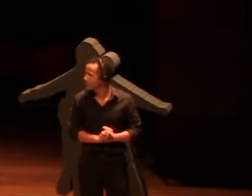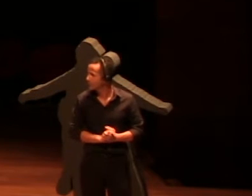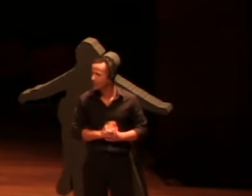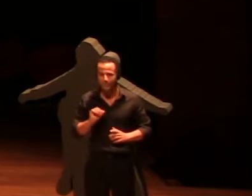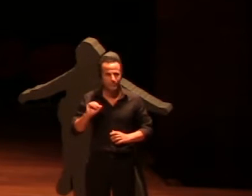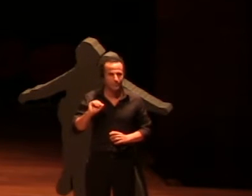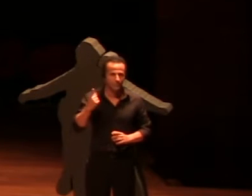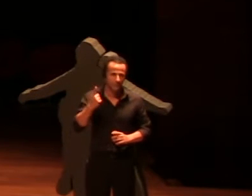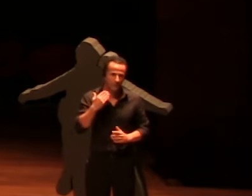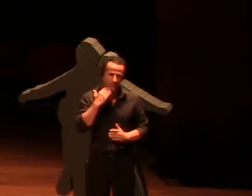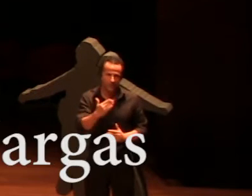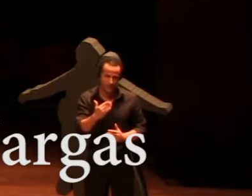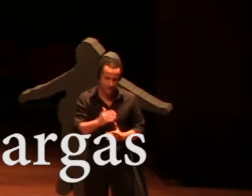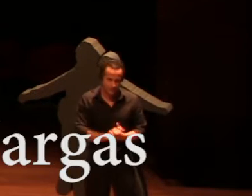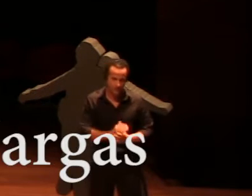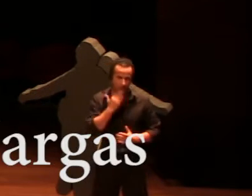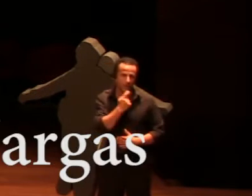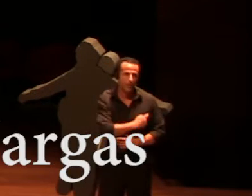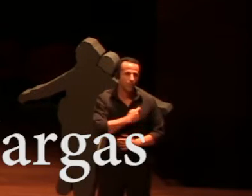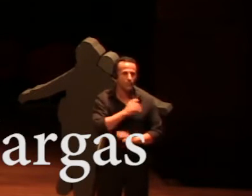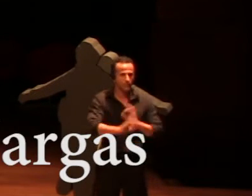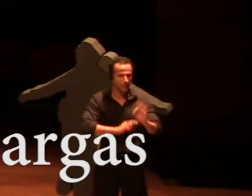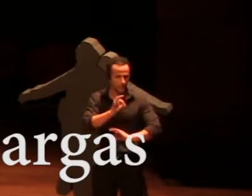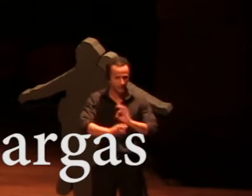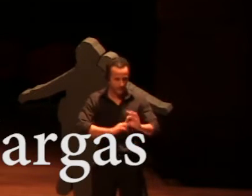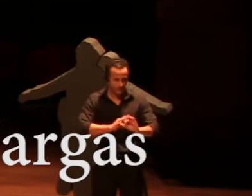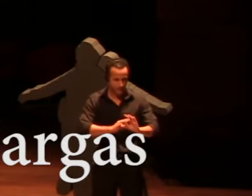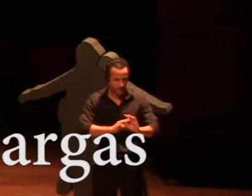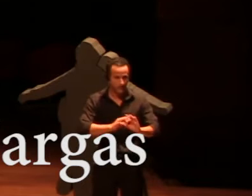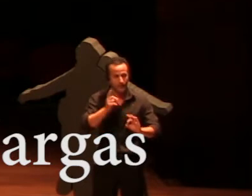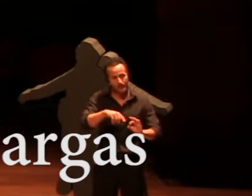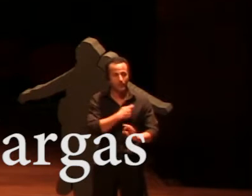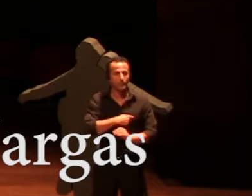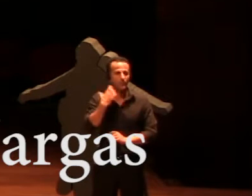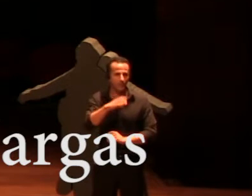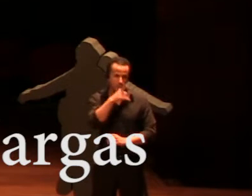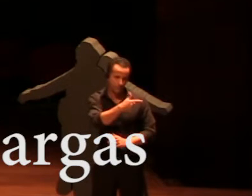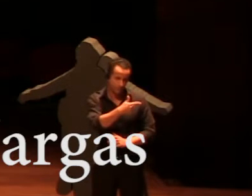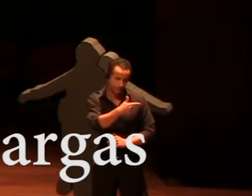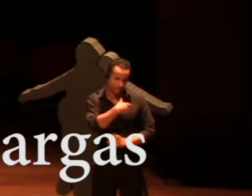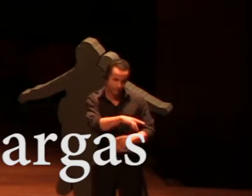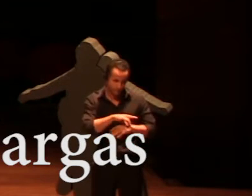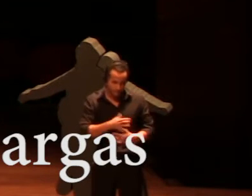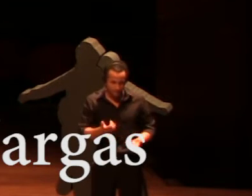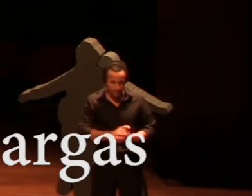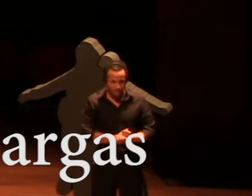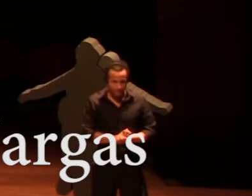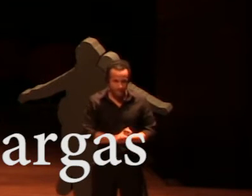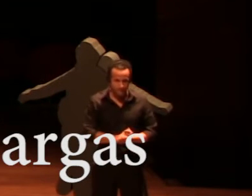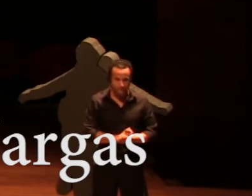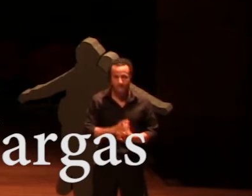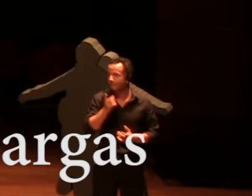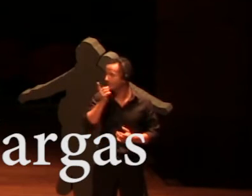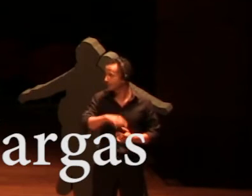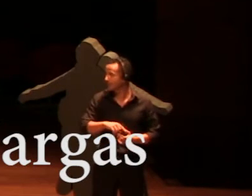Bueno, en primer lugar quería agradecer al comité organizador y al comité científico la invitación y